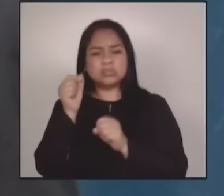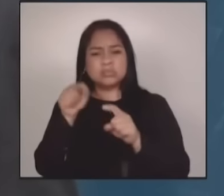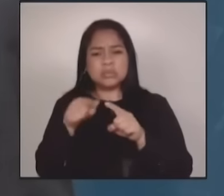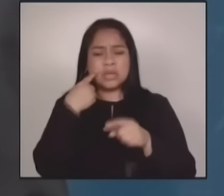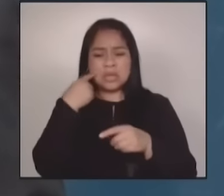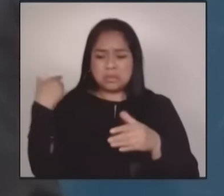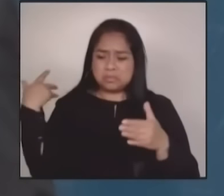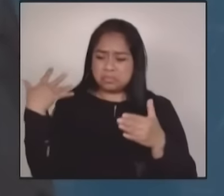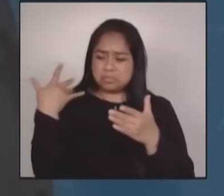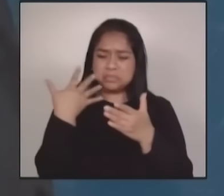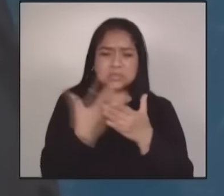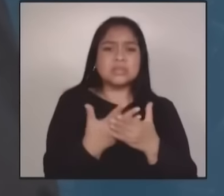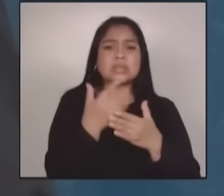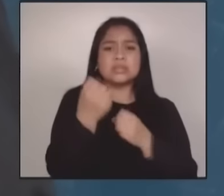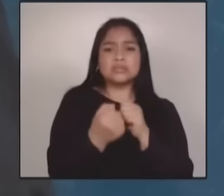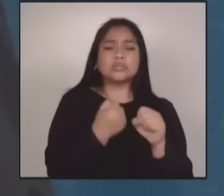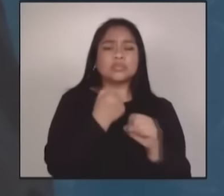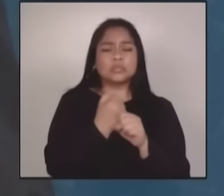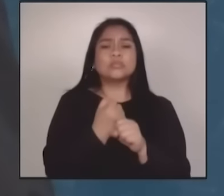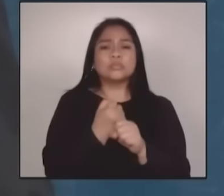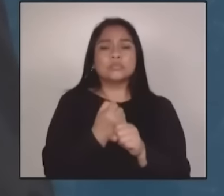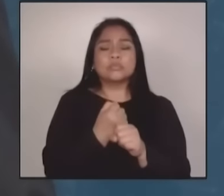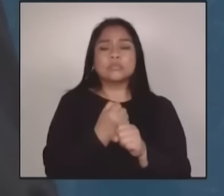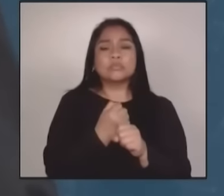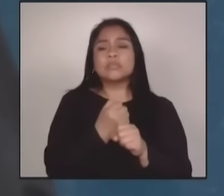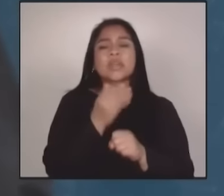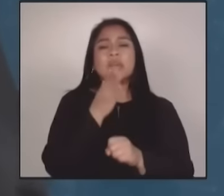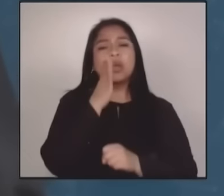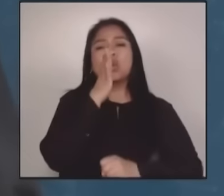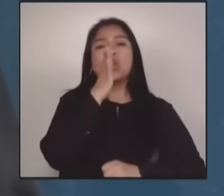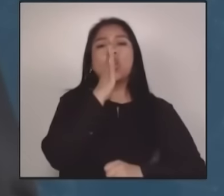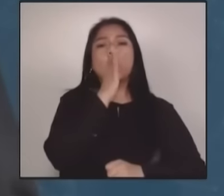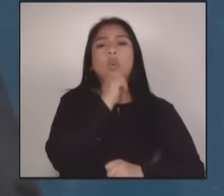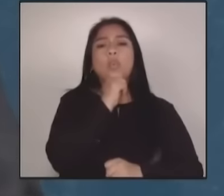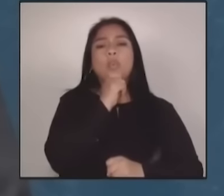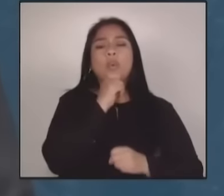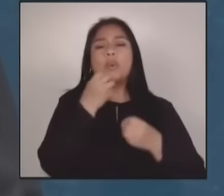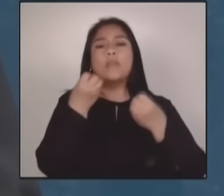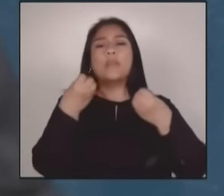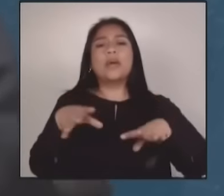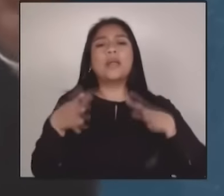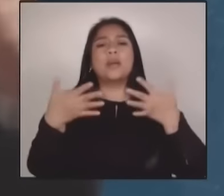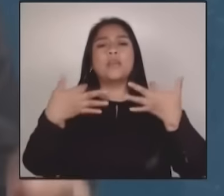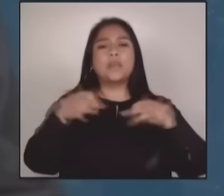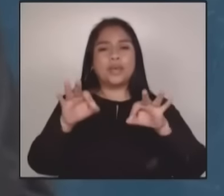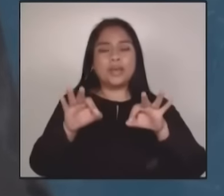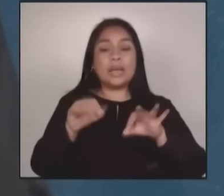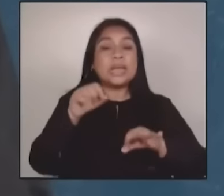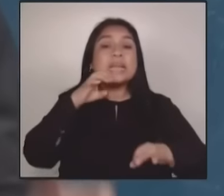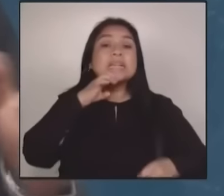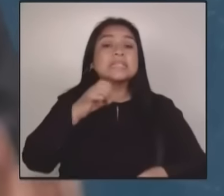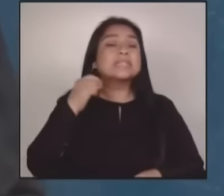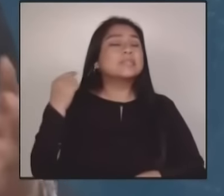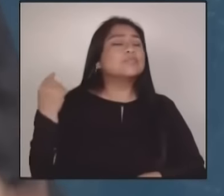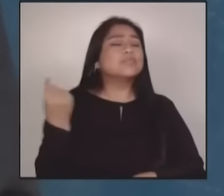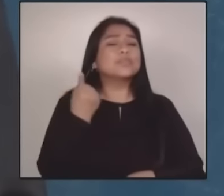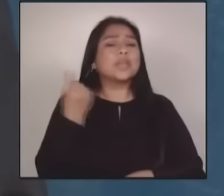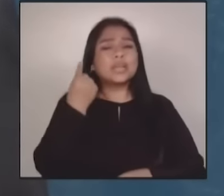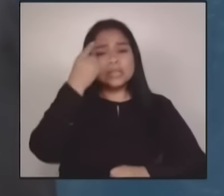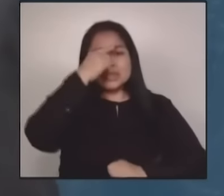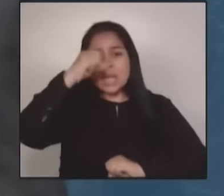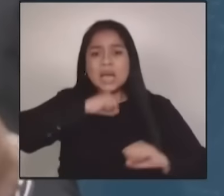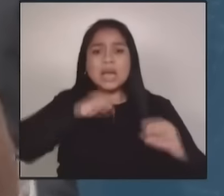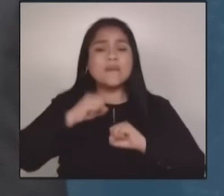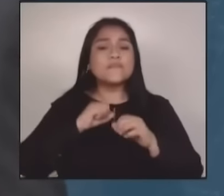últimas décadas. No podemos dejar escapar esta oportunidad. Es crucial trabajar